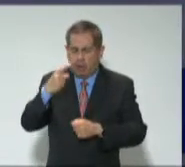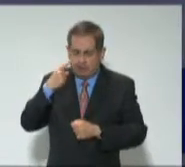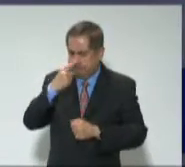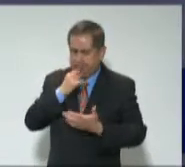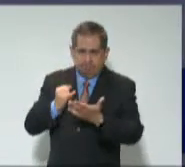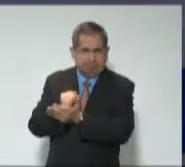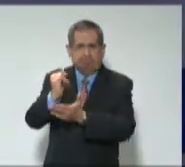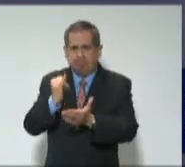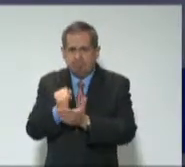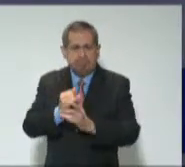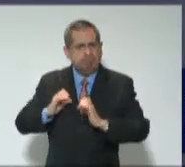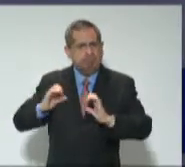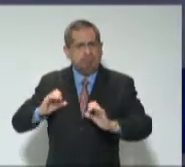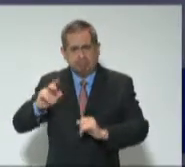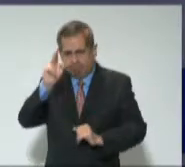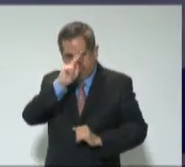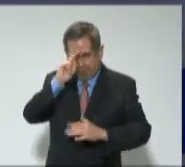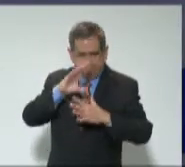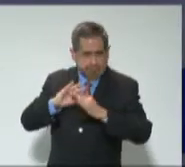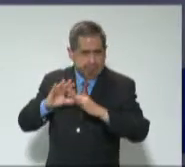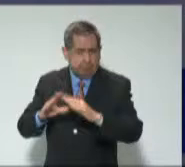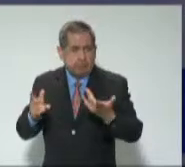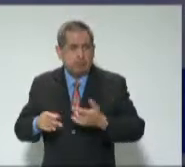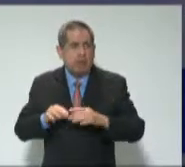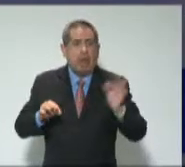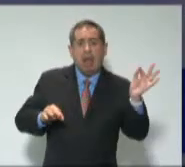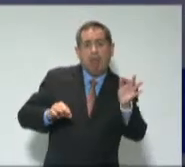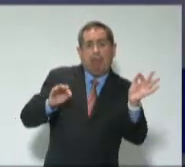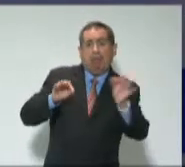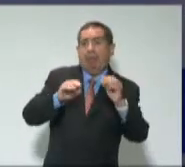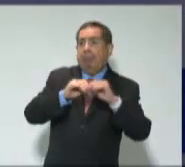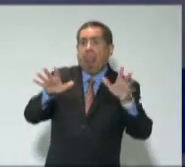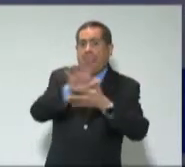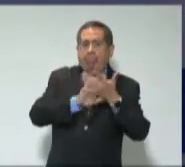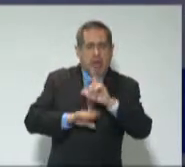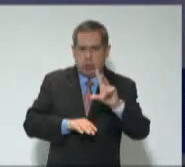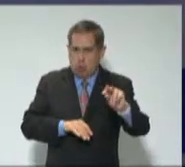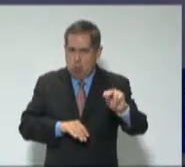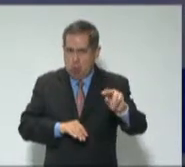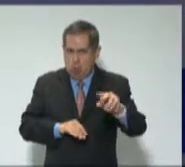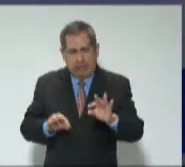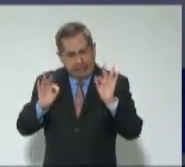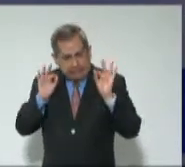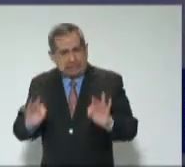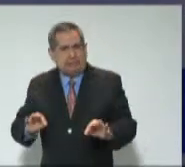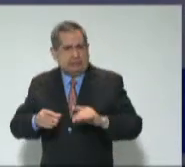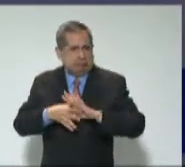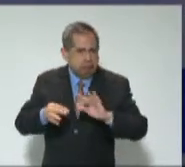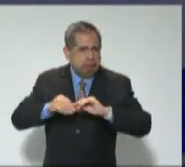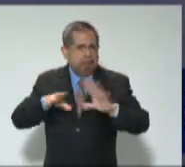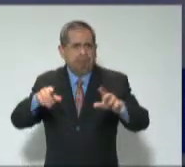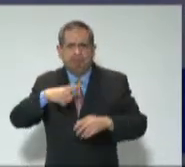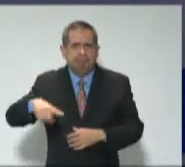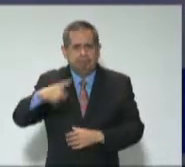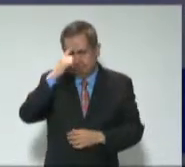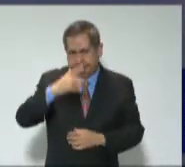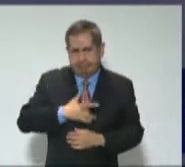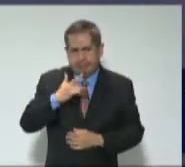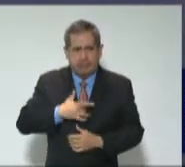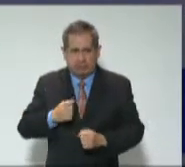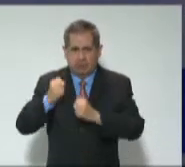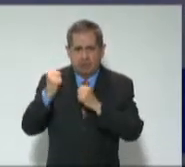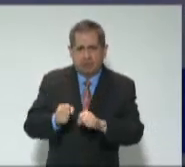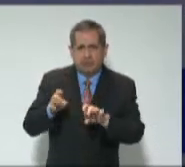de decisiones mitigar la desinformación masiva y ofrecer certidumbre a las personas sobre el tipo de